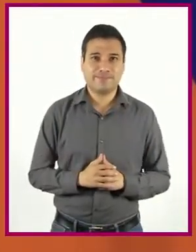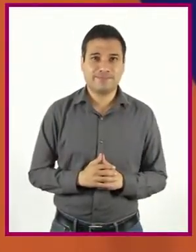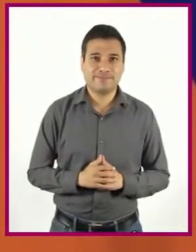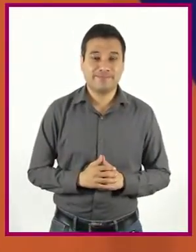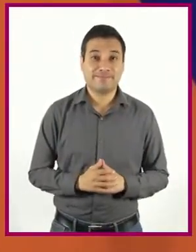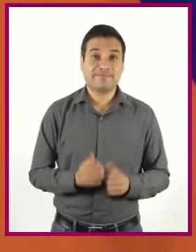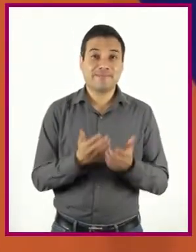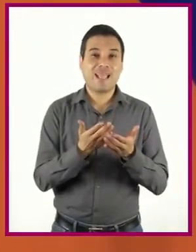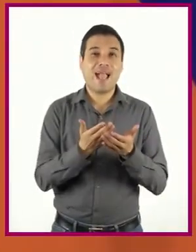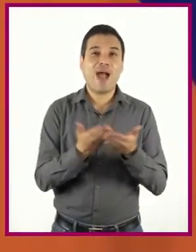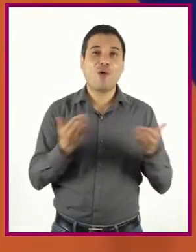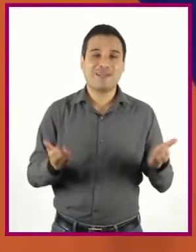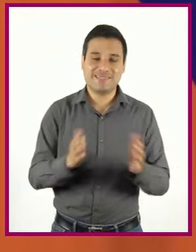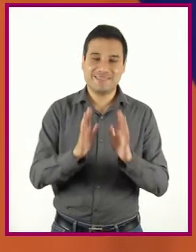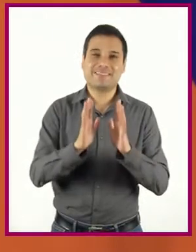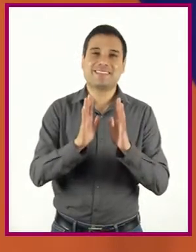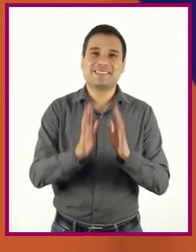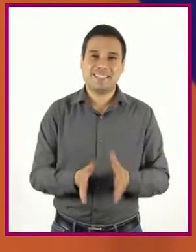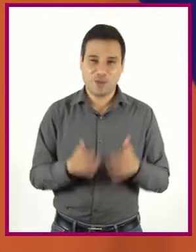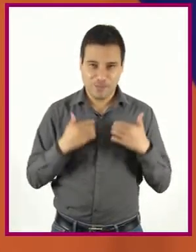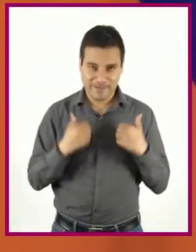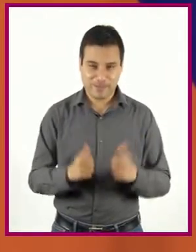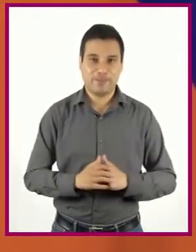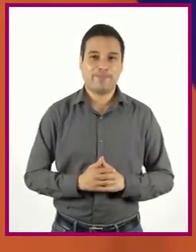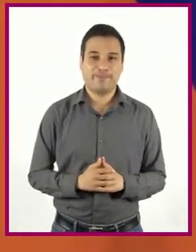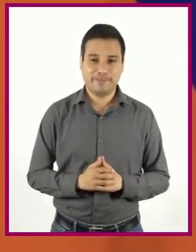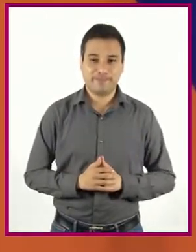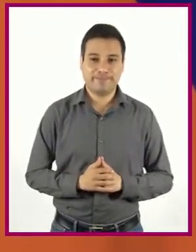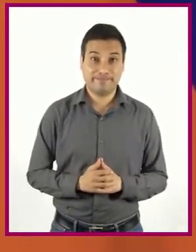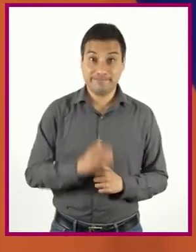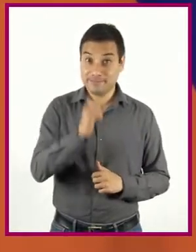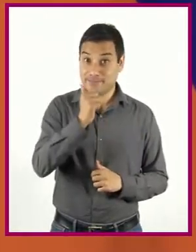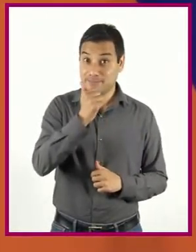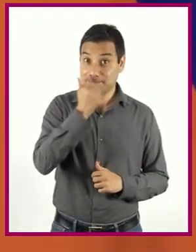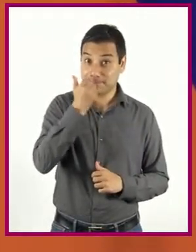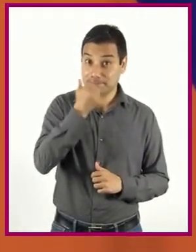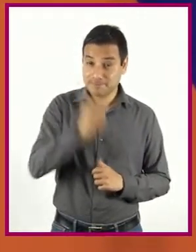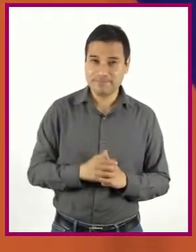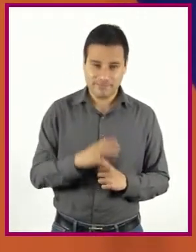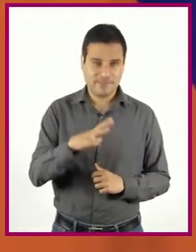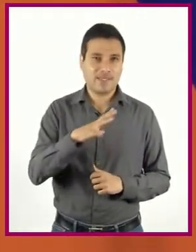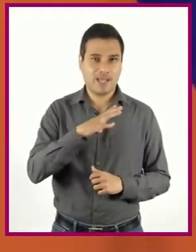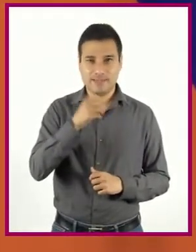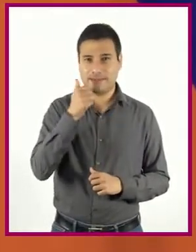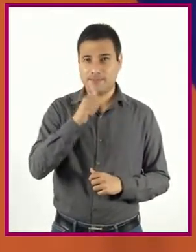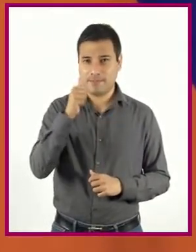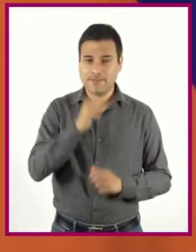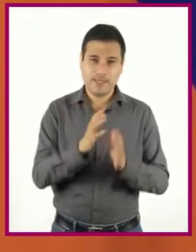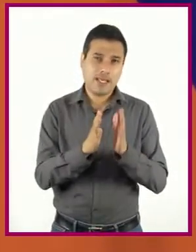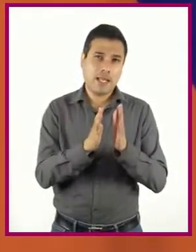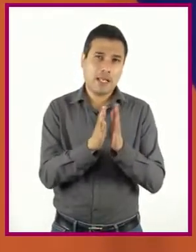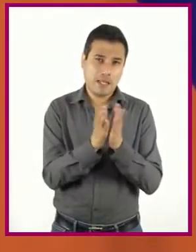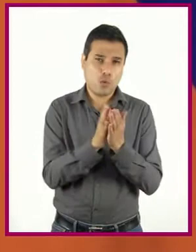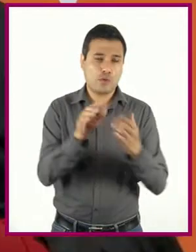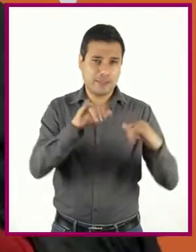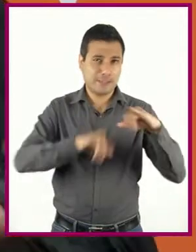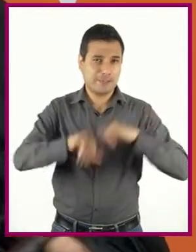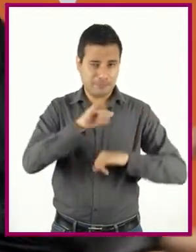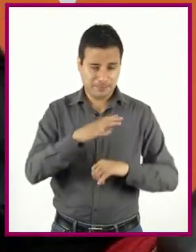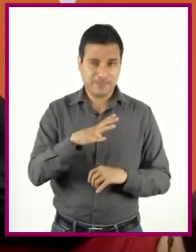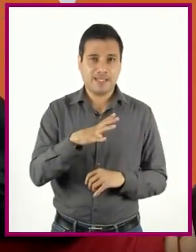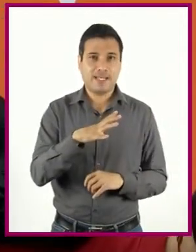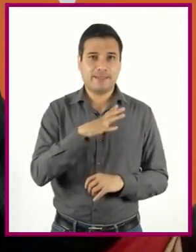Ahora entiendo, pero nuestros alumnos siempre tienen a la mano el libro de texto de ciencias con énfasis en